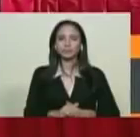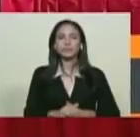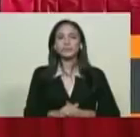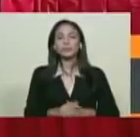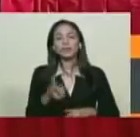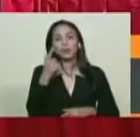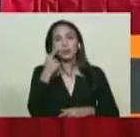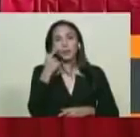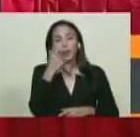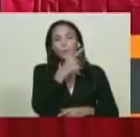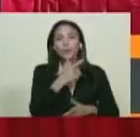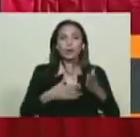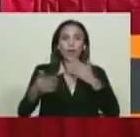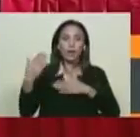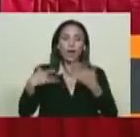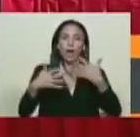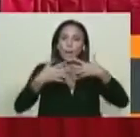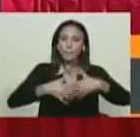Fíjense lo que pasó en Sitgo ayer.